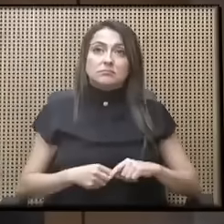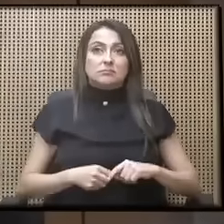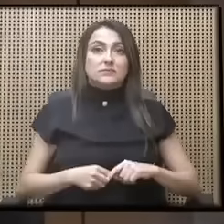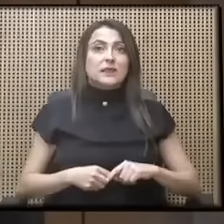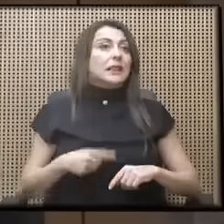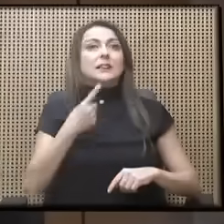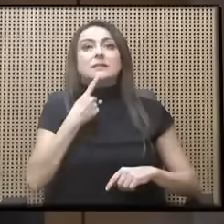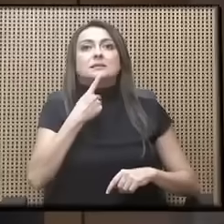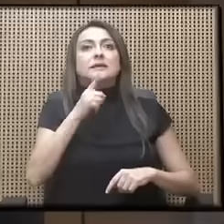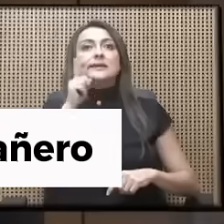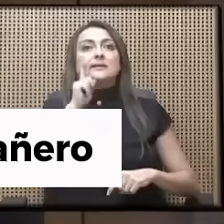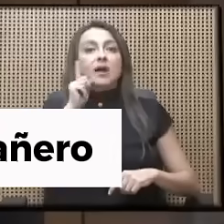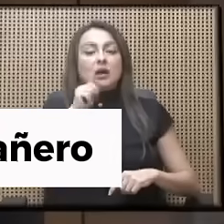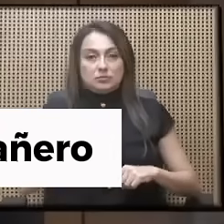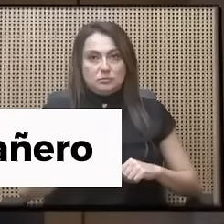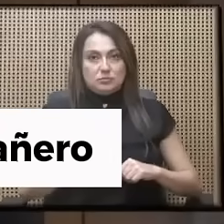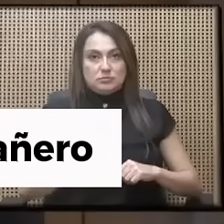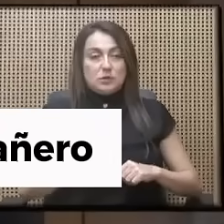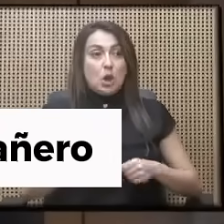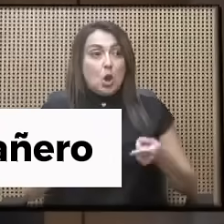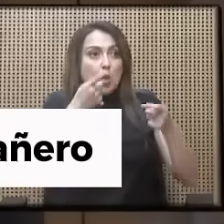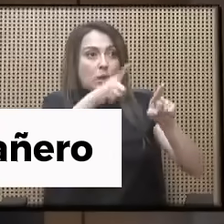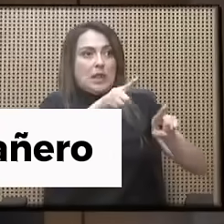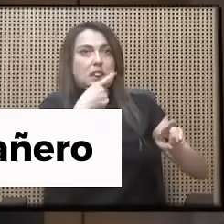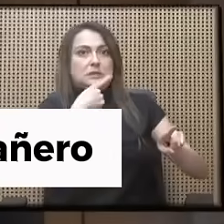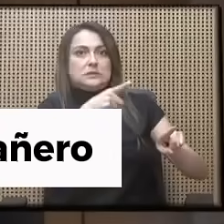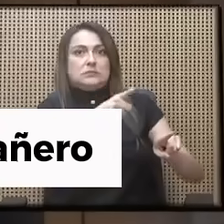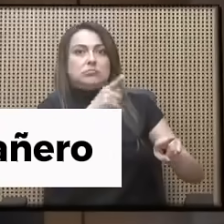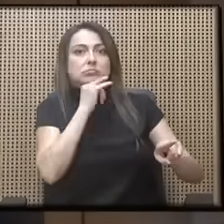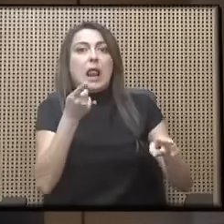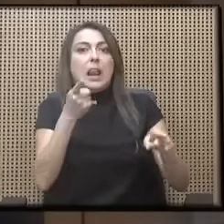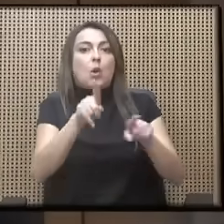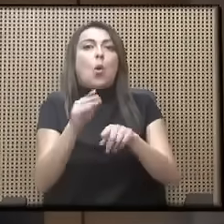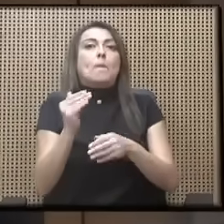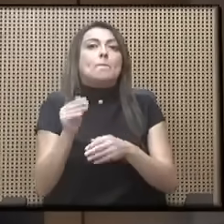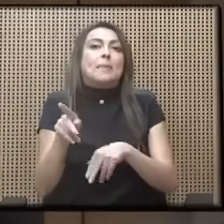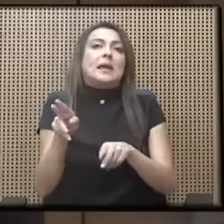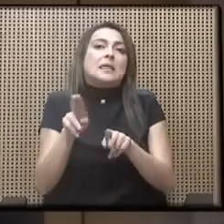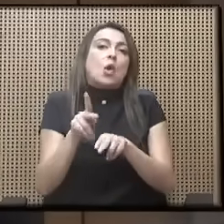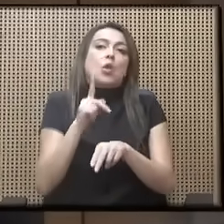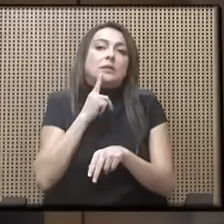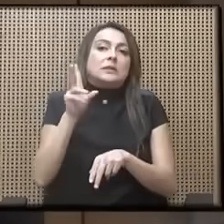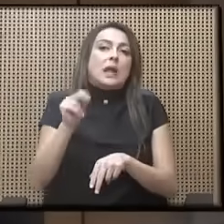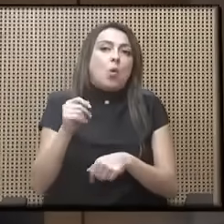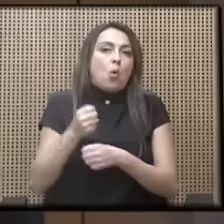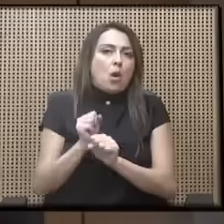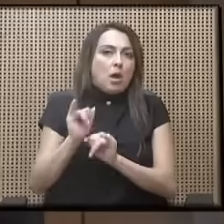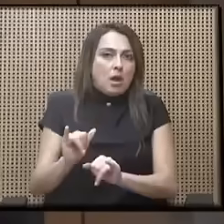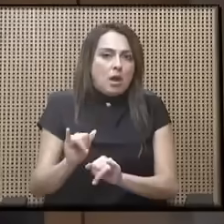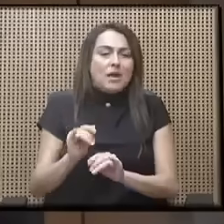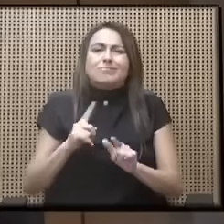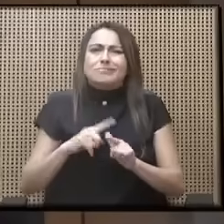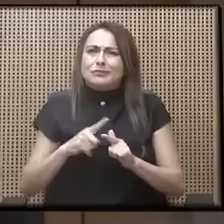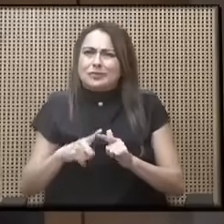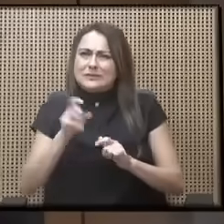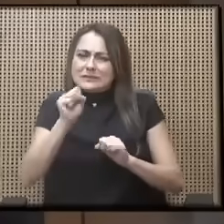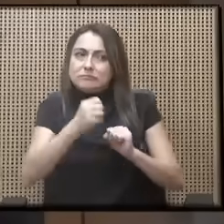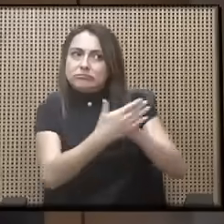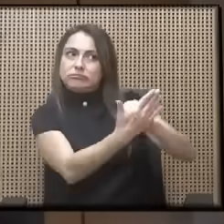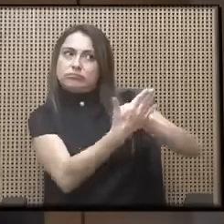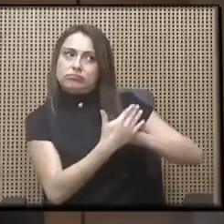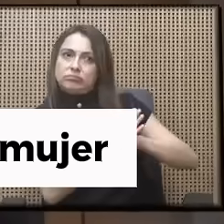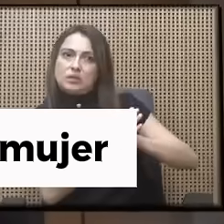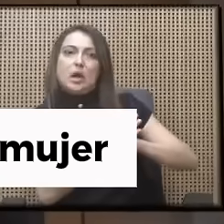y dice que es falso los hechos que se le atribuyen a su compañero. Es decir, si va a ser presionado,